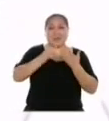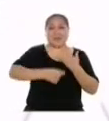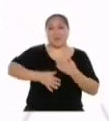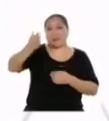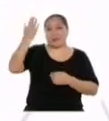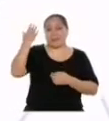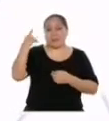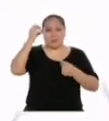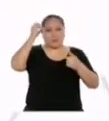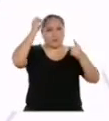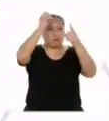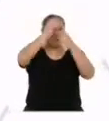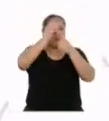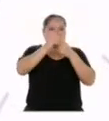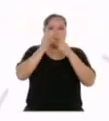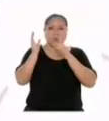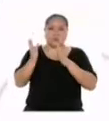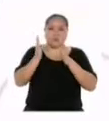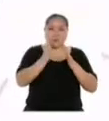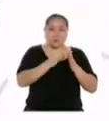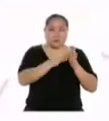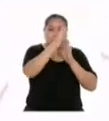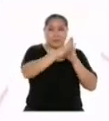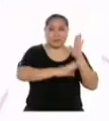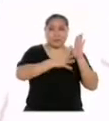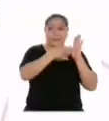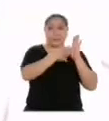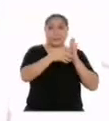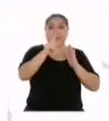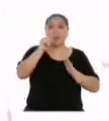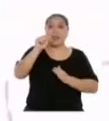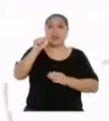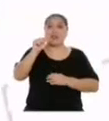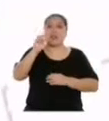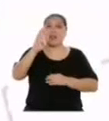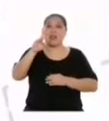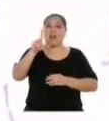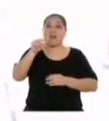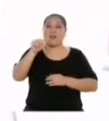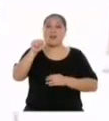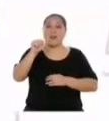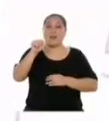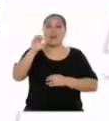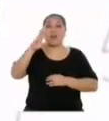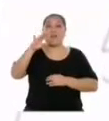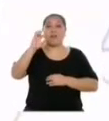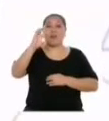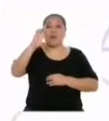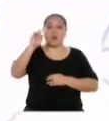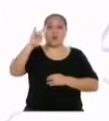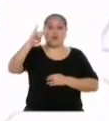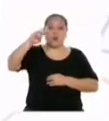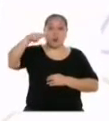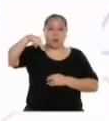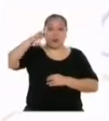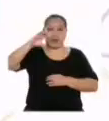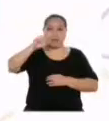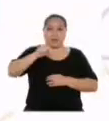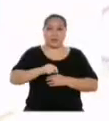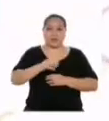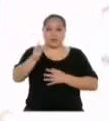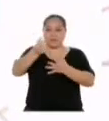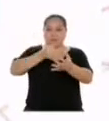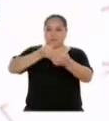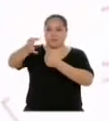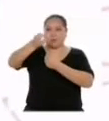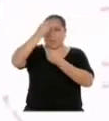anterior nos propusimos como reto elaborar la tabla de frecuencias que resultaron de la recopilación de datos de las encuestas que hicimos. Todo esto